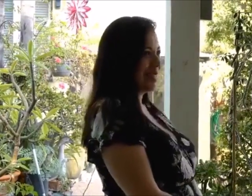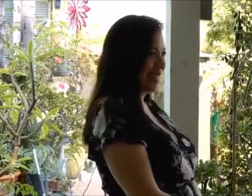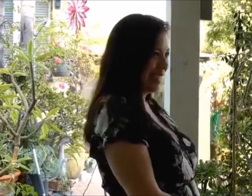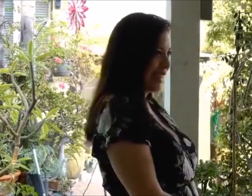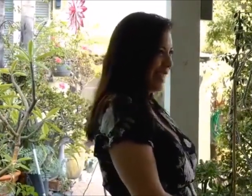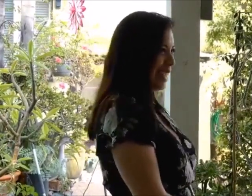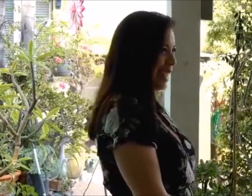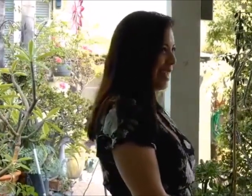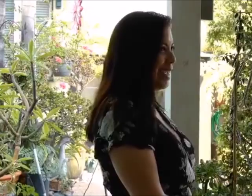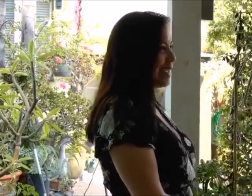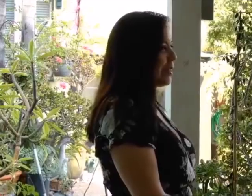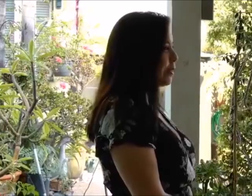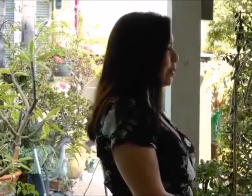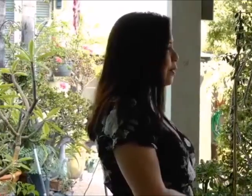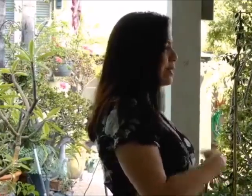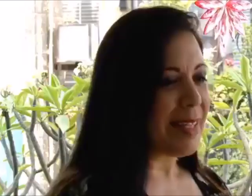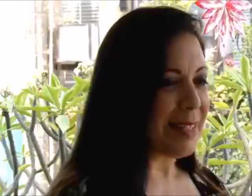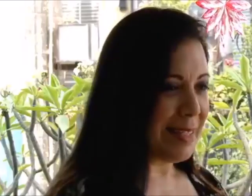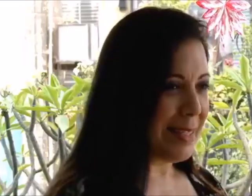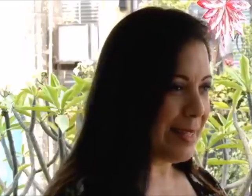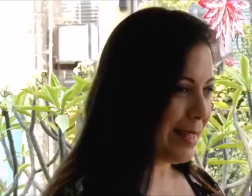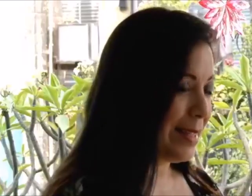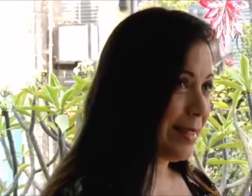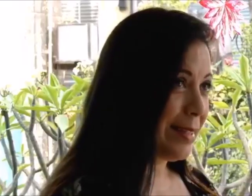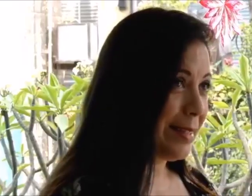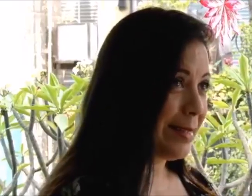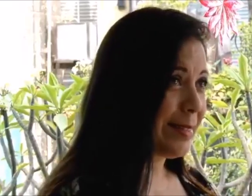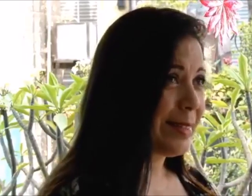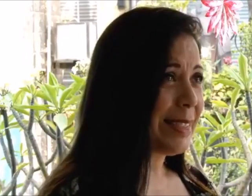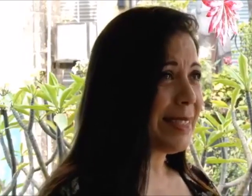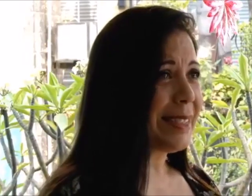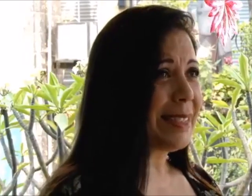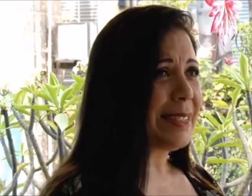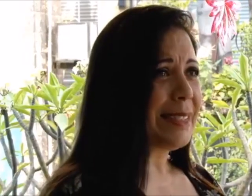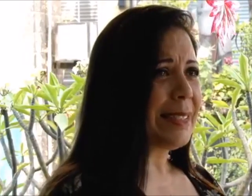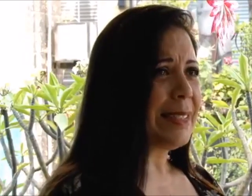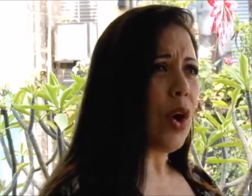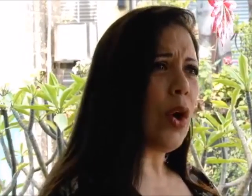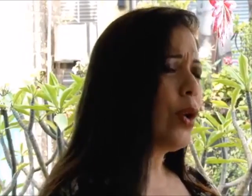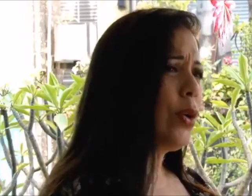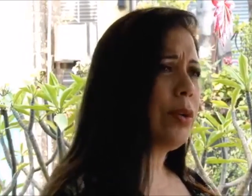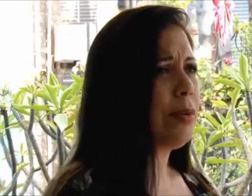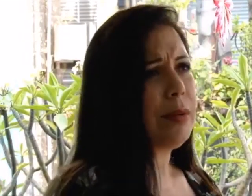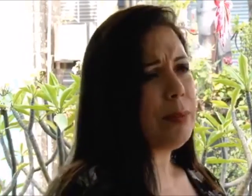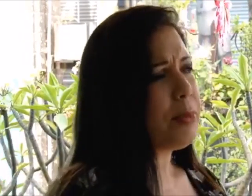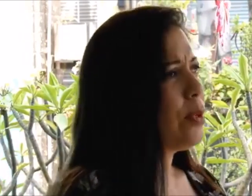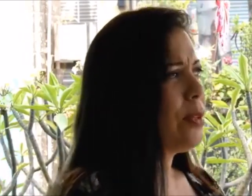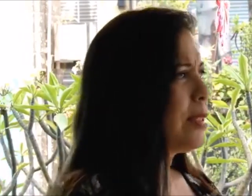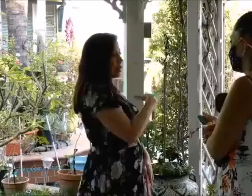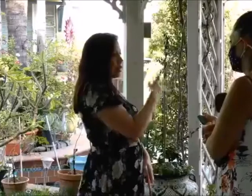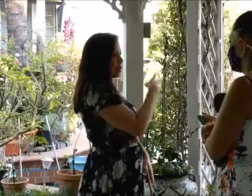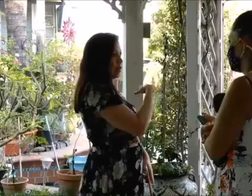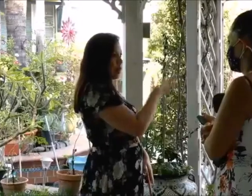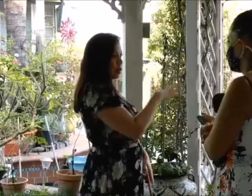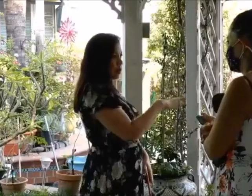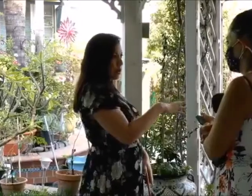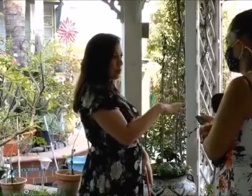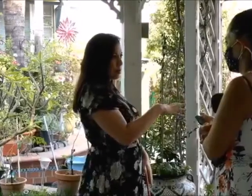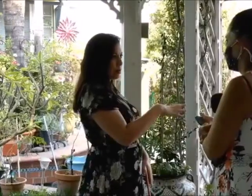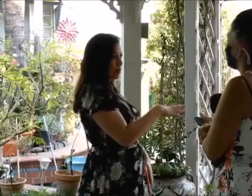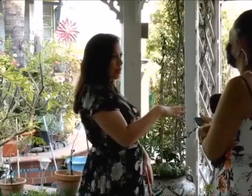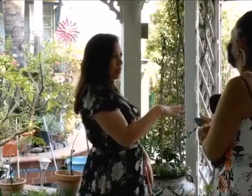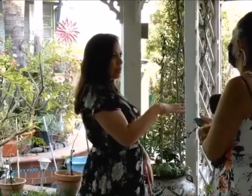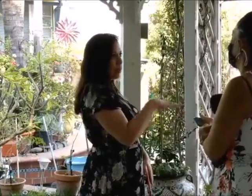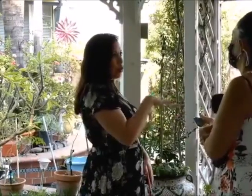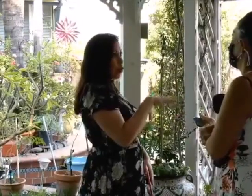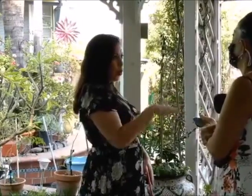desesperación de dejar su casa y solo tomar sus pertenencias para cruzar la frontera y resguardarse con familiares en Tijuana. ¿Te sientes un